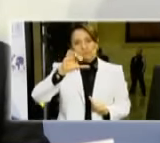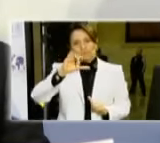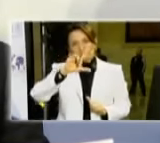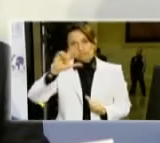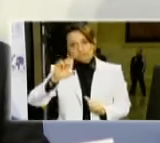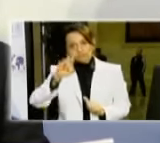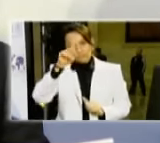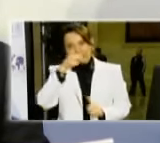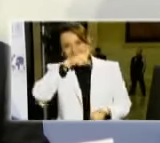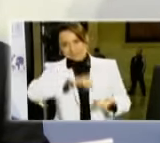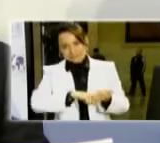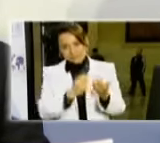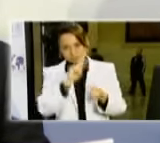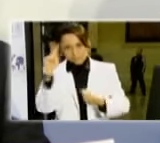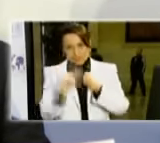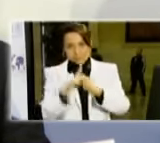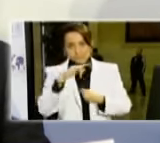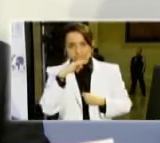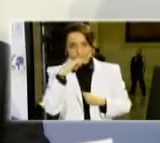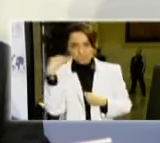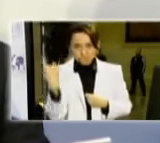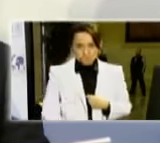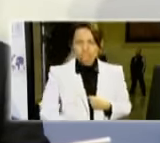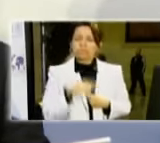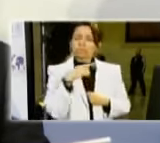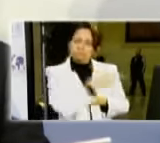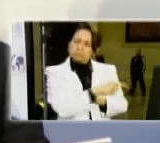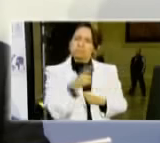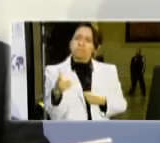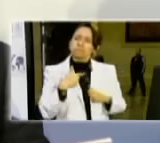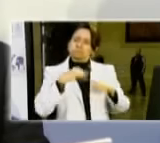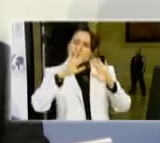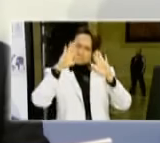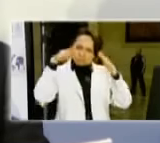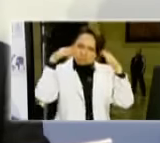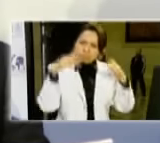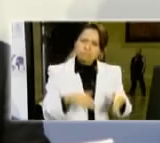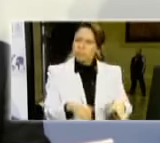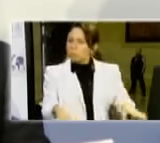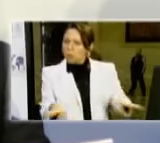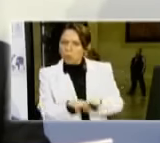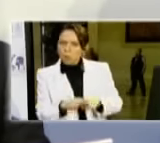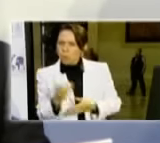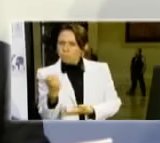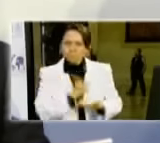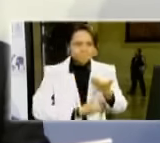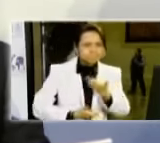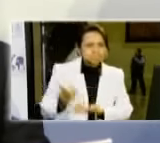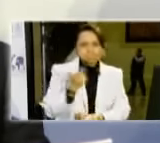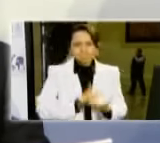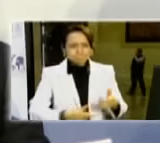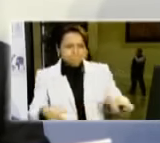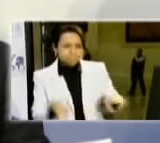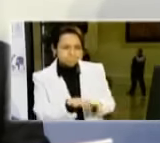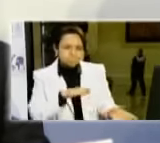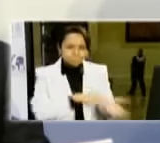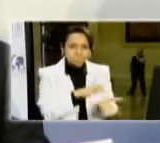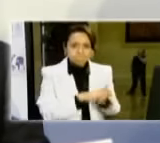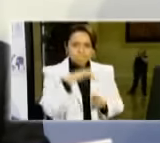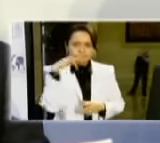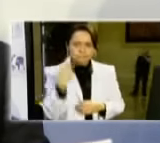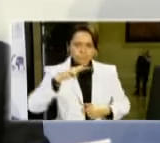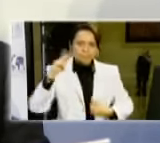una intensa labor diplomática que estuvo centrada en la integración comercial de Chile con una perspectiva regional